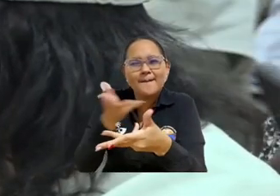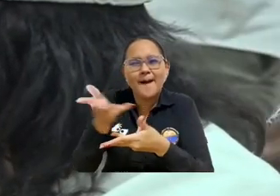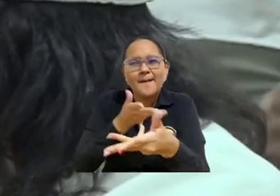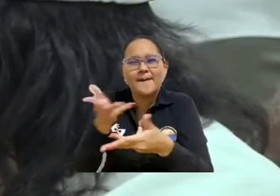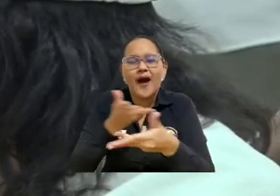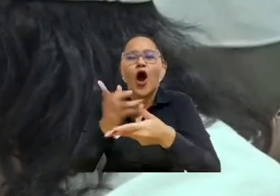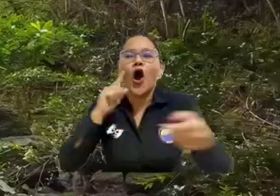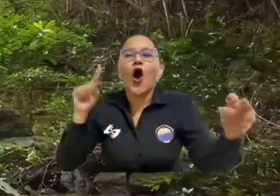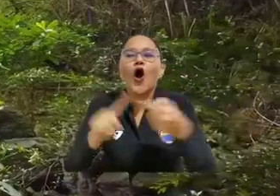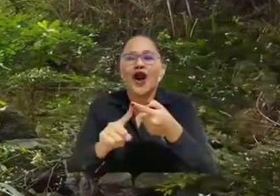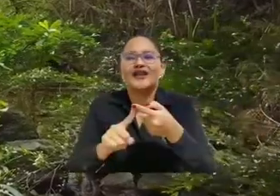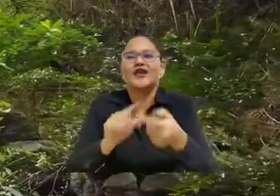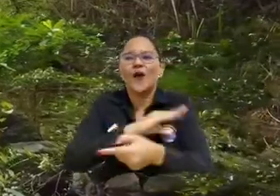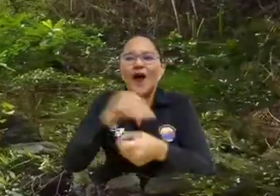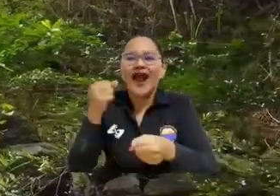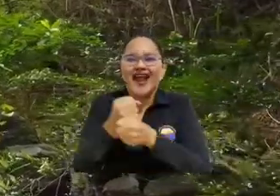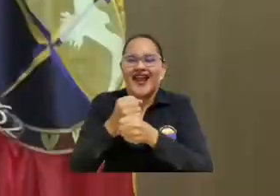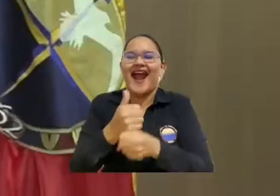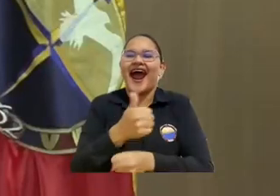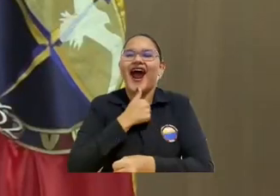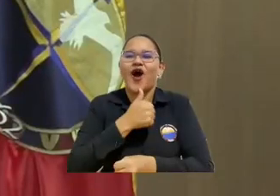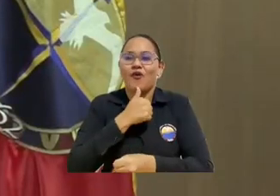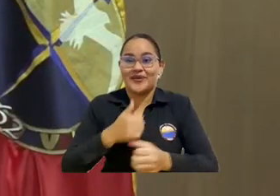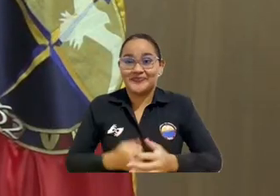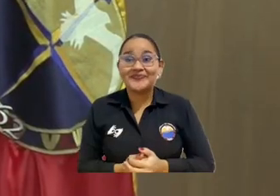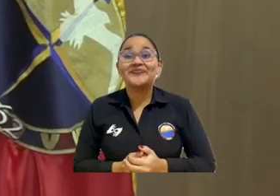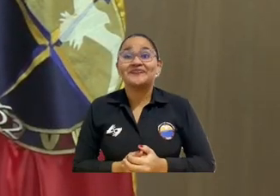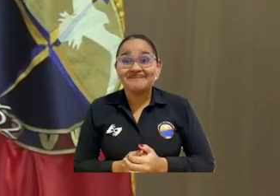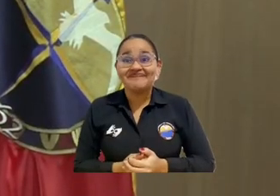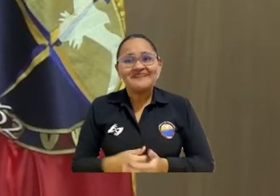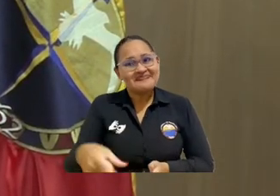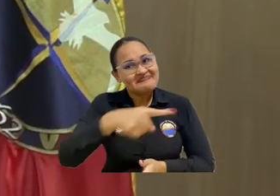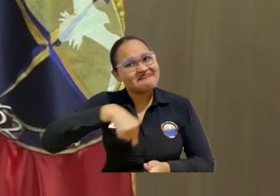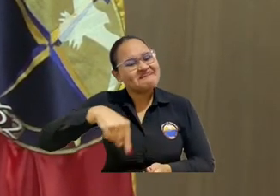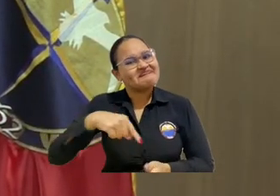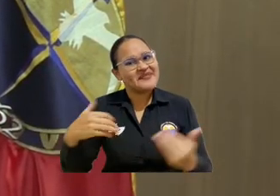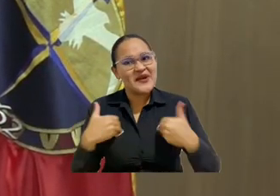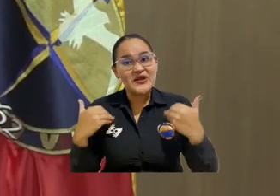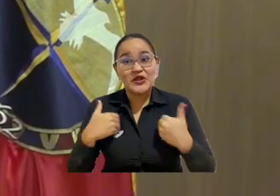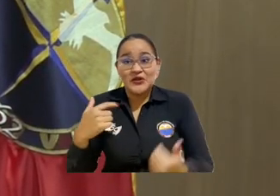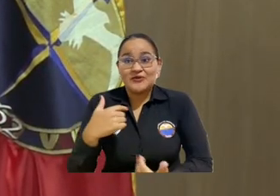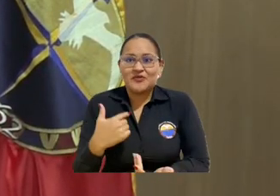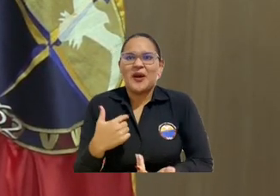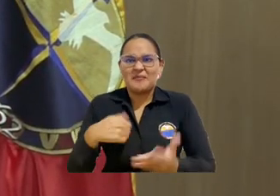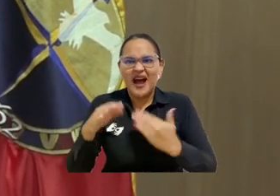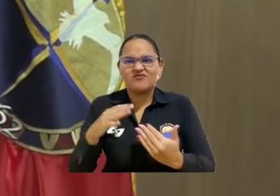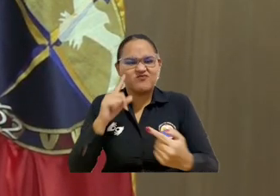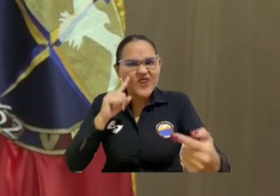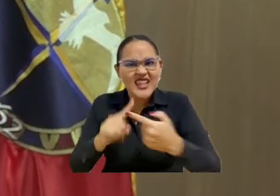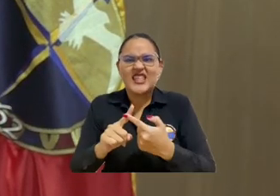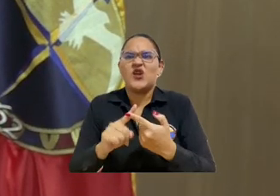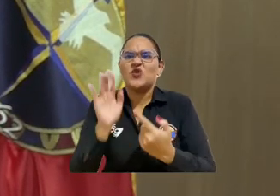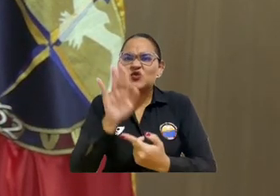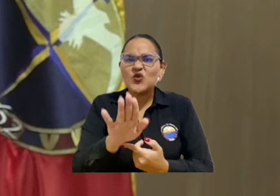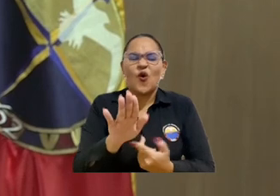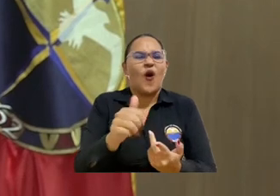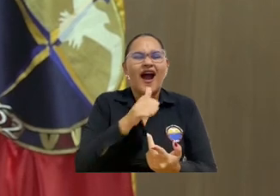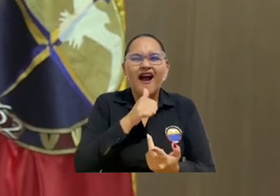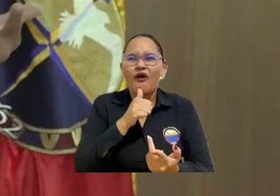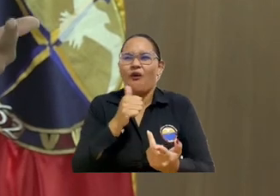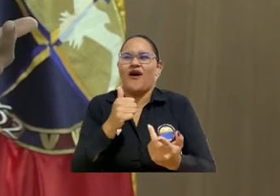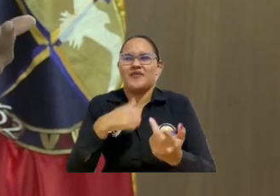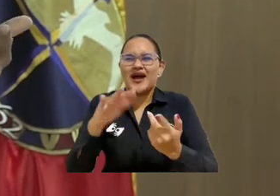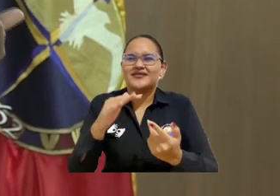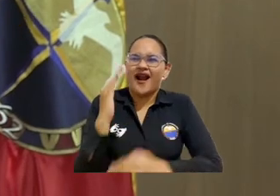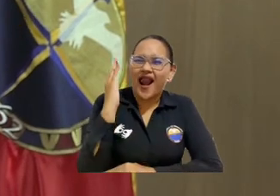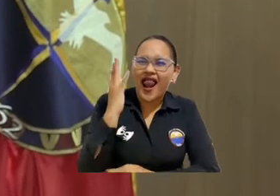actores involucrados en la gestión del agua nos llena de orgullo ser anfitriones de este espacio donde converge el saber ancestral